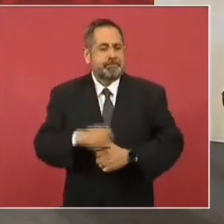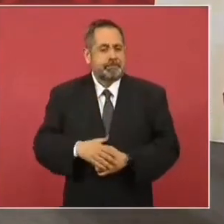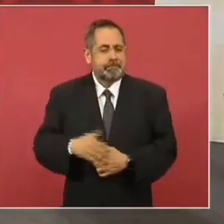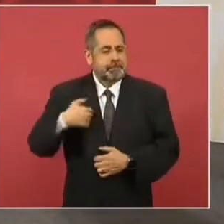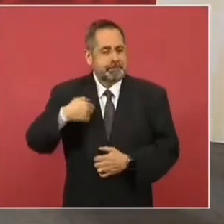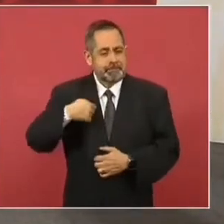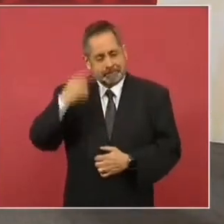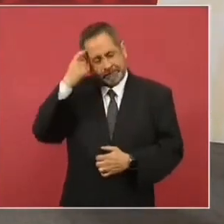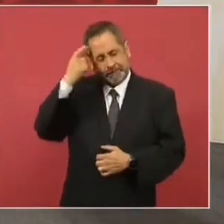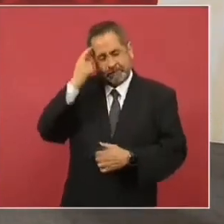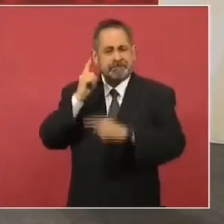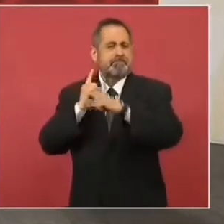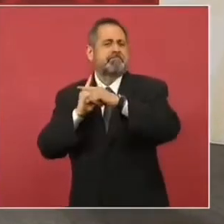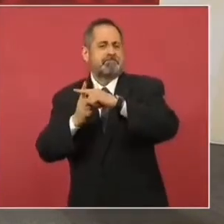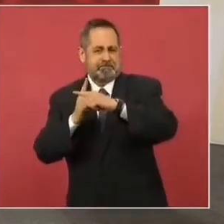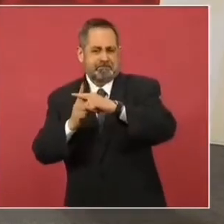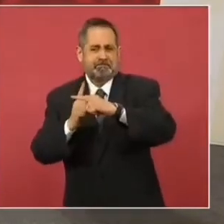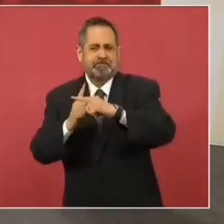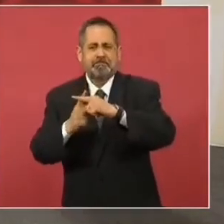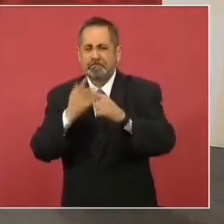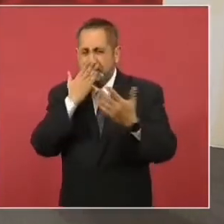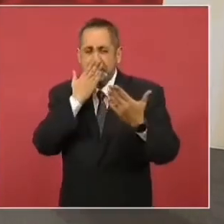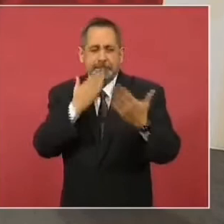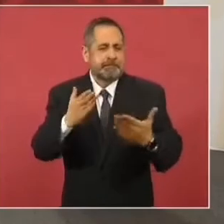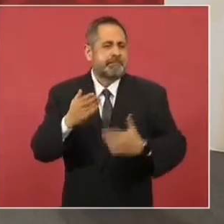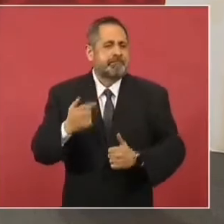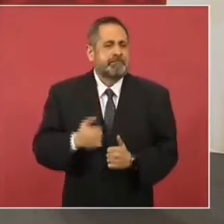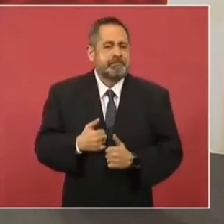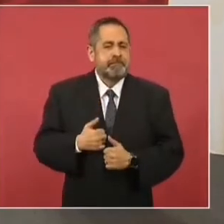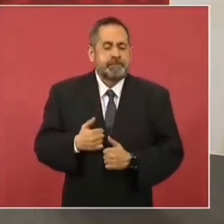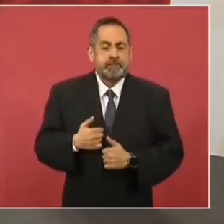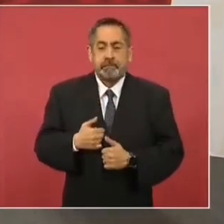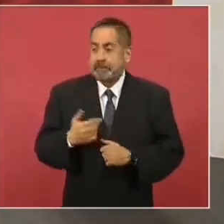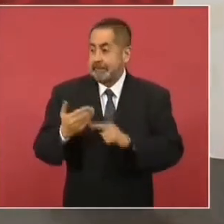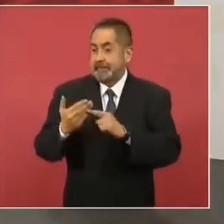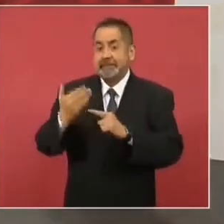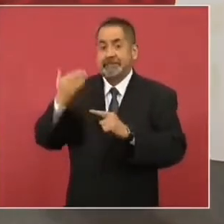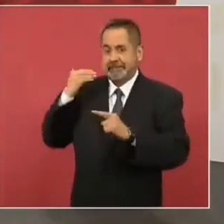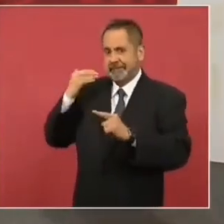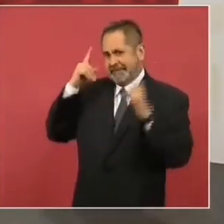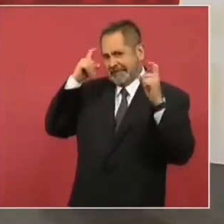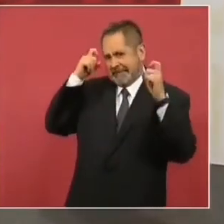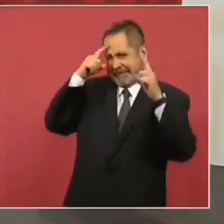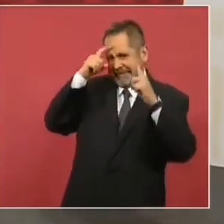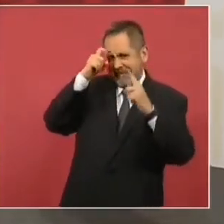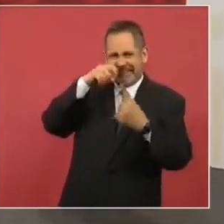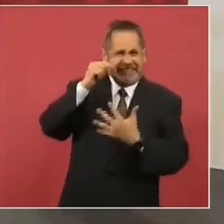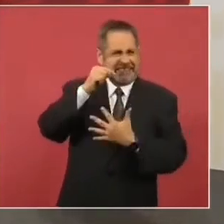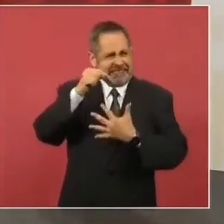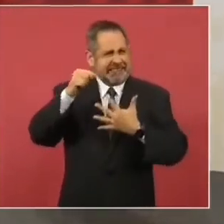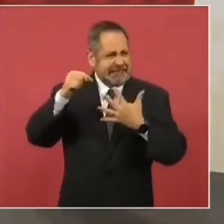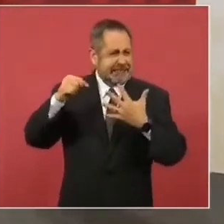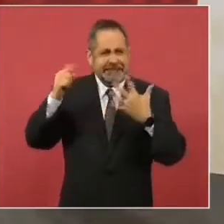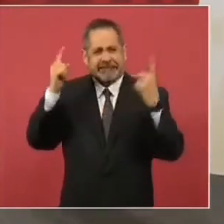optimista, creo que ya pasó lo más difícil.